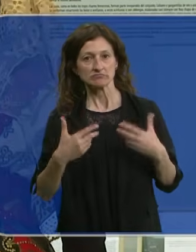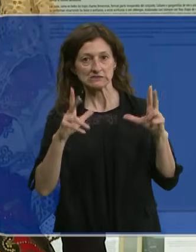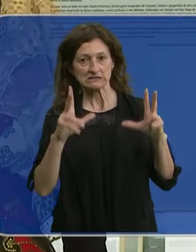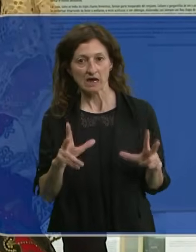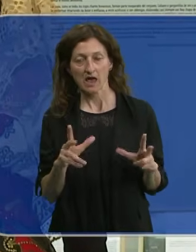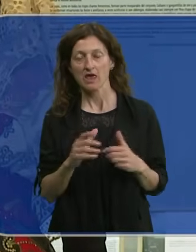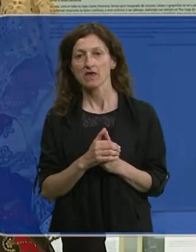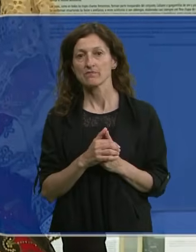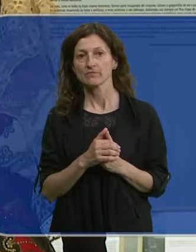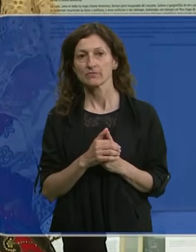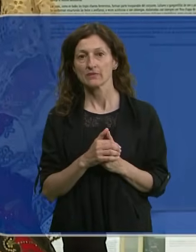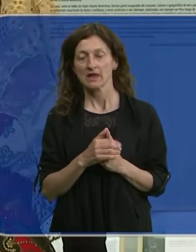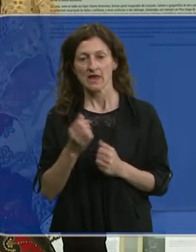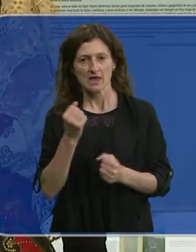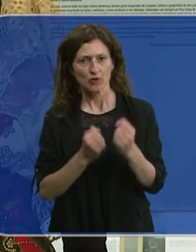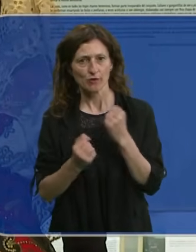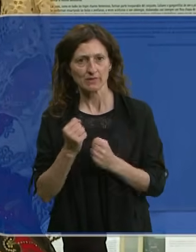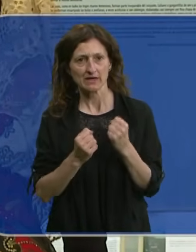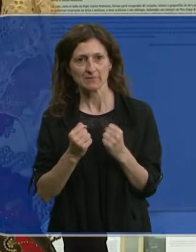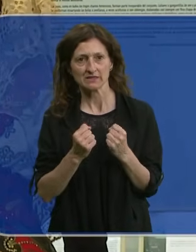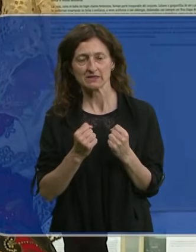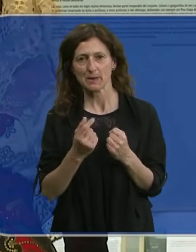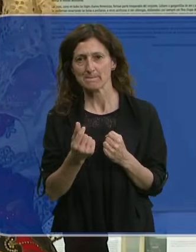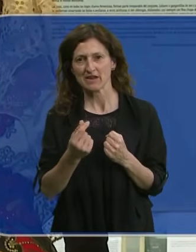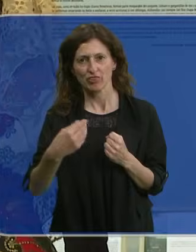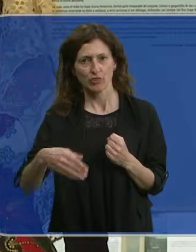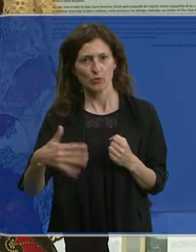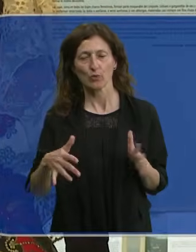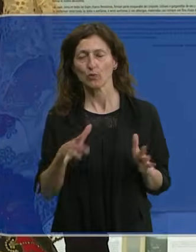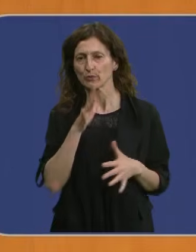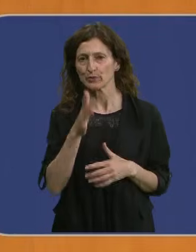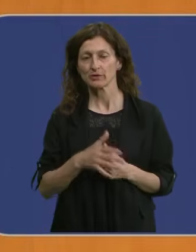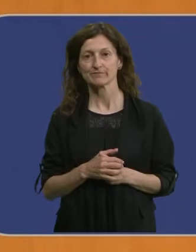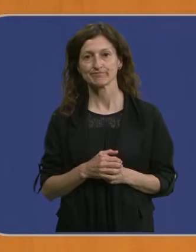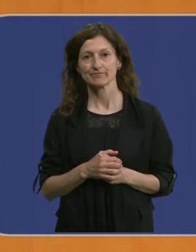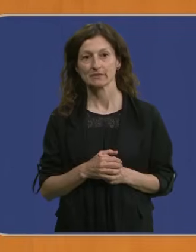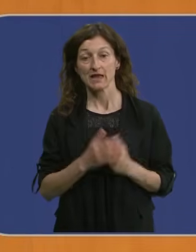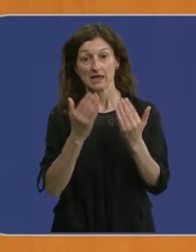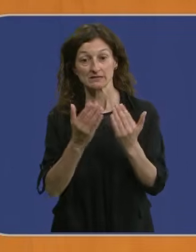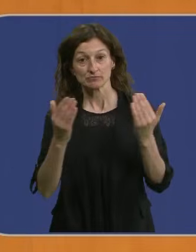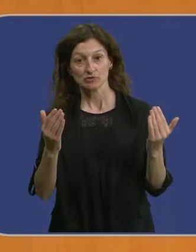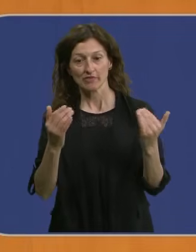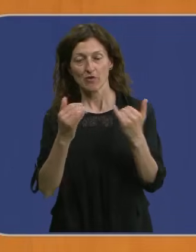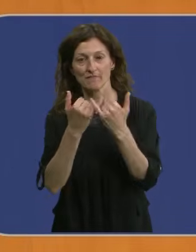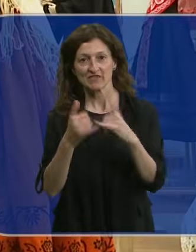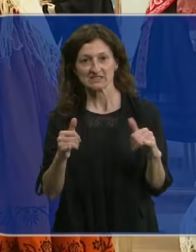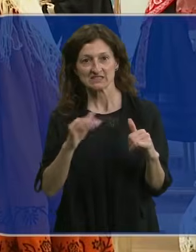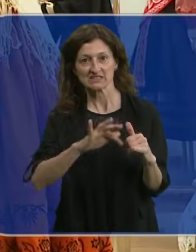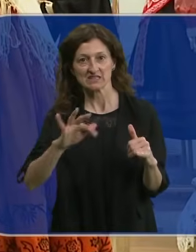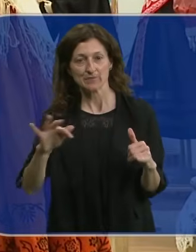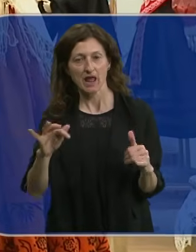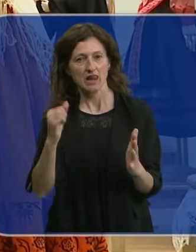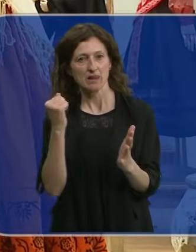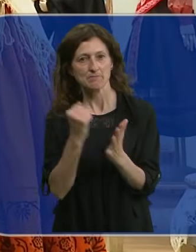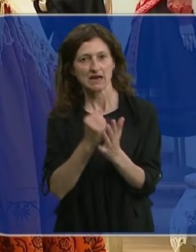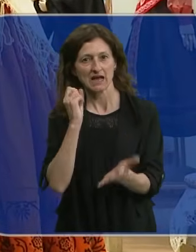conjuntos valorados económicamente en un precio altísimo, por supuesto. Exposición que se enmarca en un festival que está